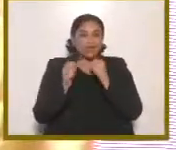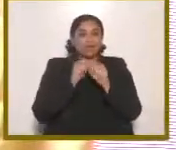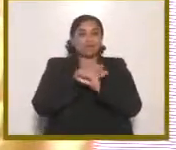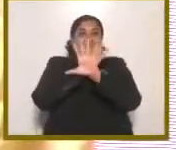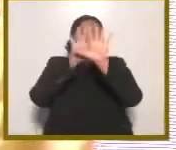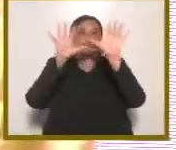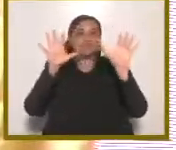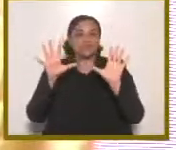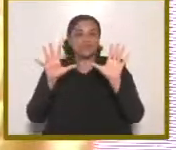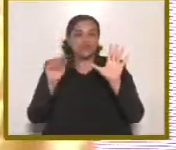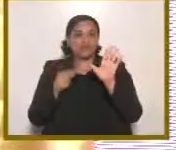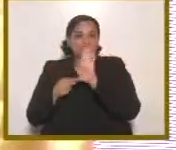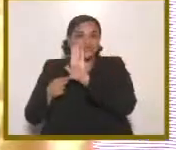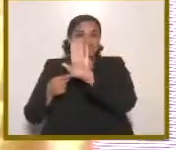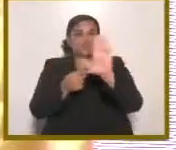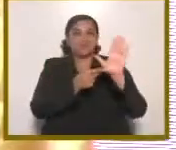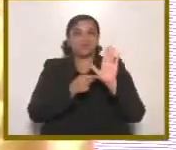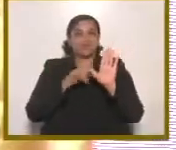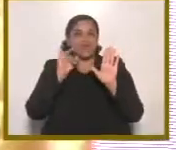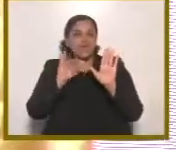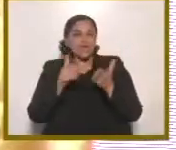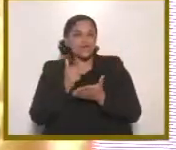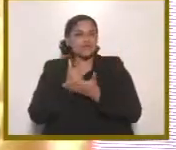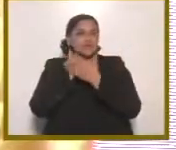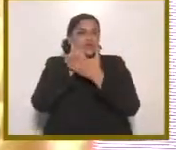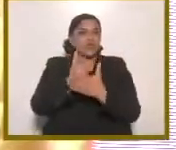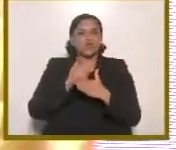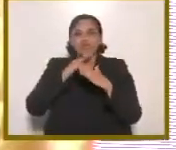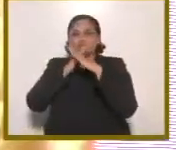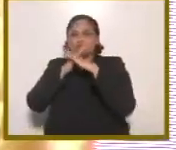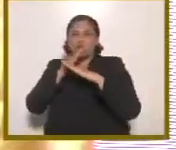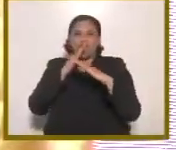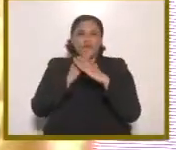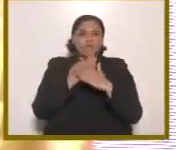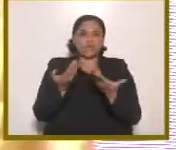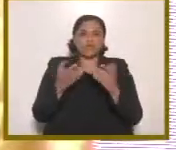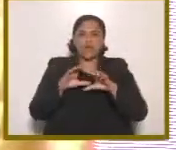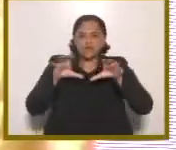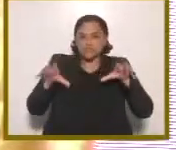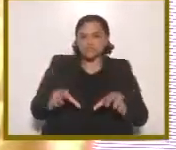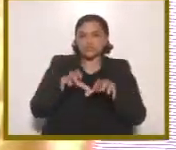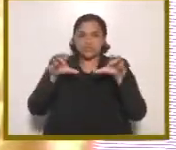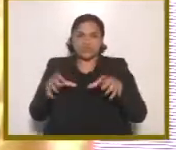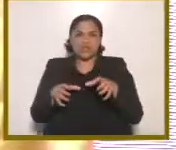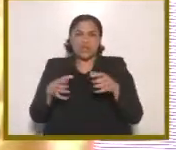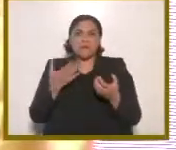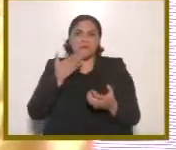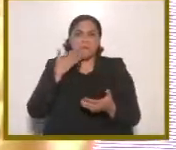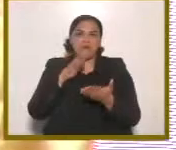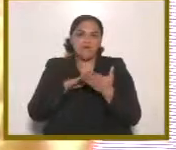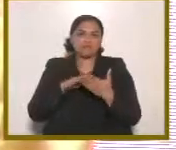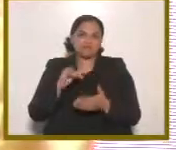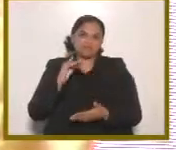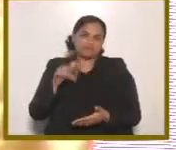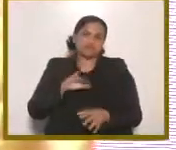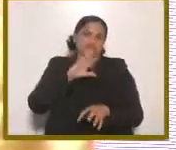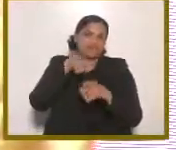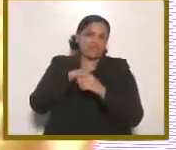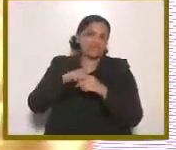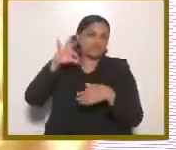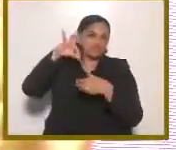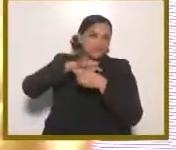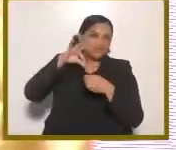la visibilidad ayuda a contrarrestar las conductas que menoscaben el ejercicio de derechos políticos electorales en libertad